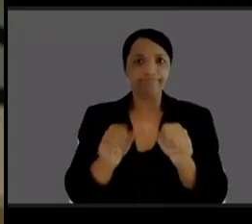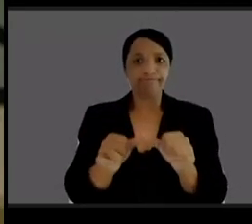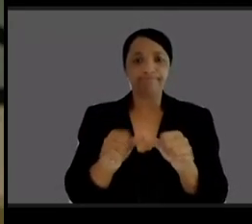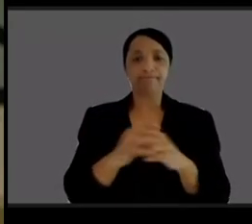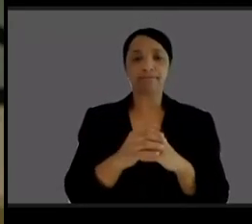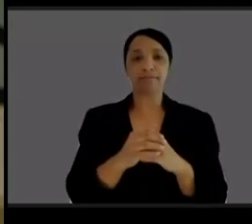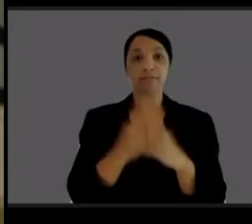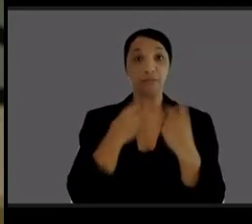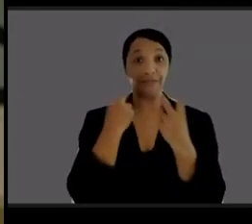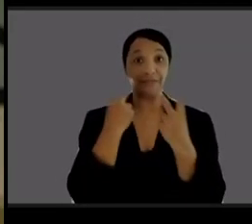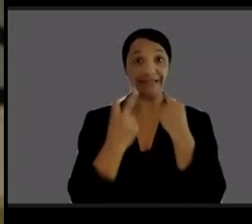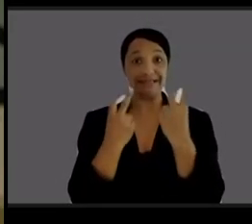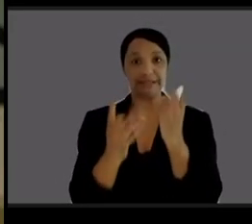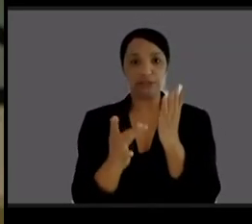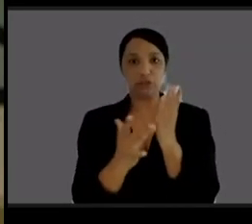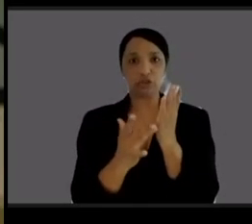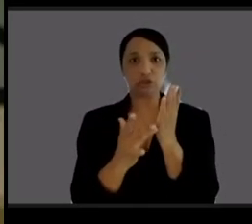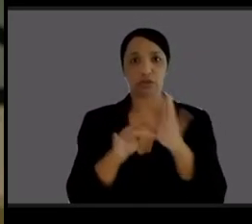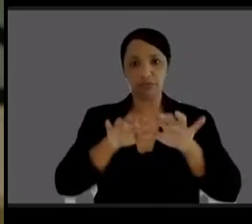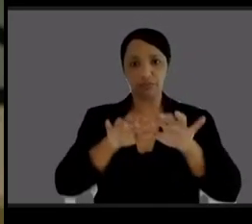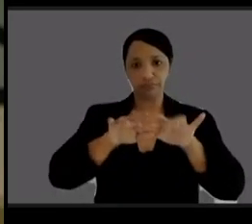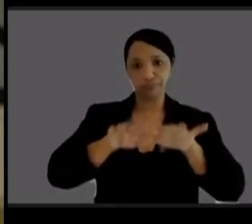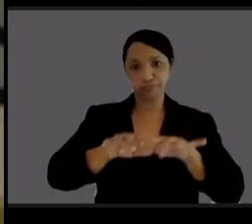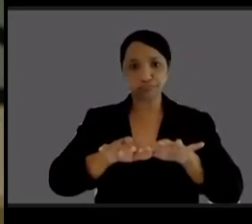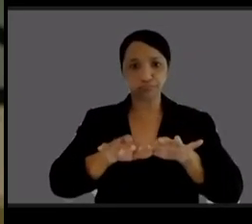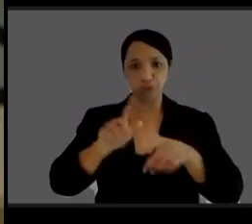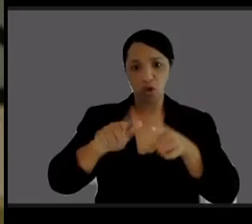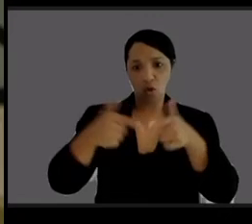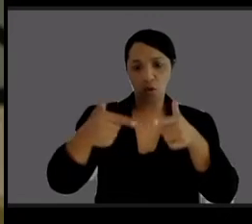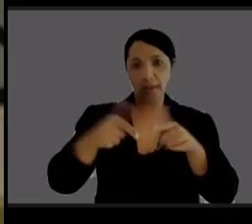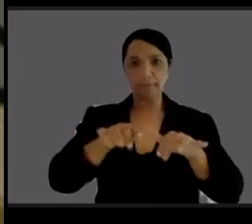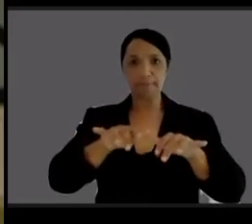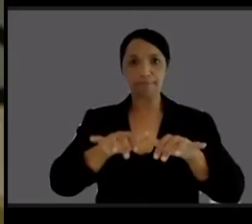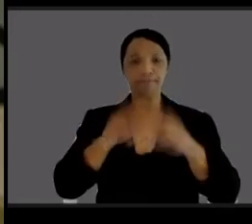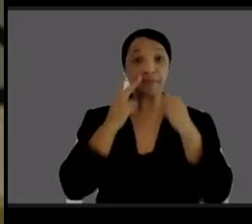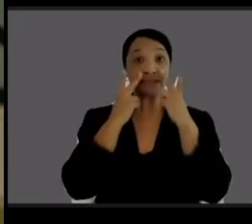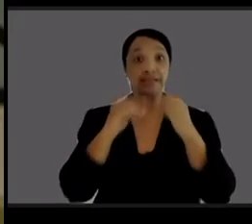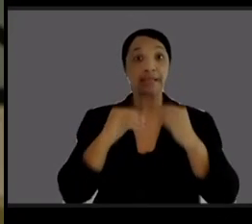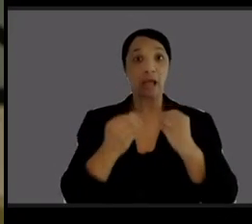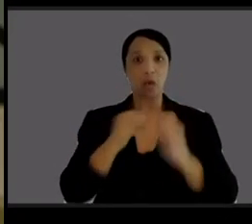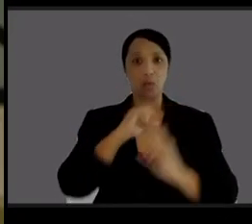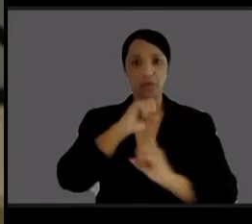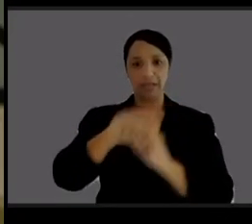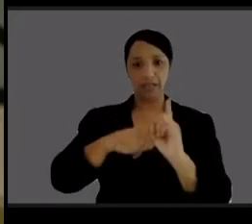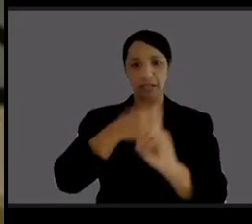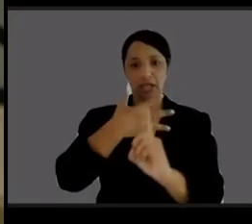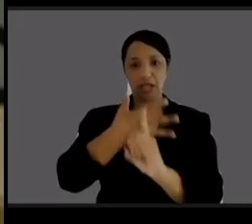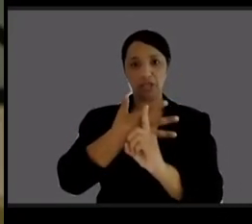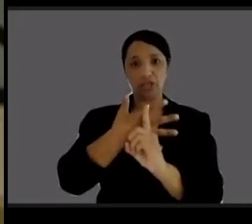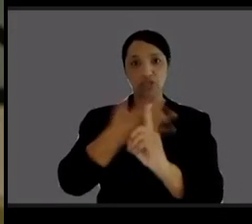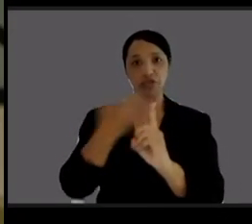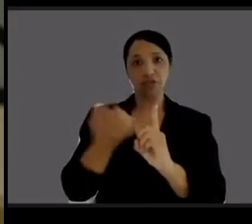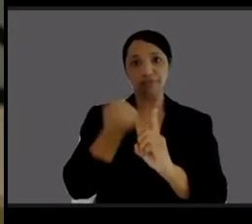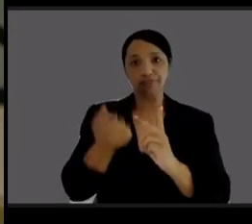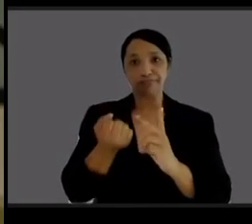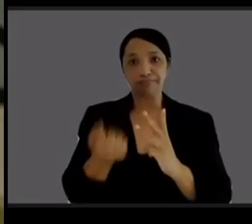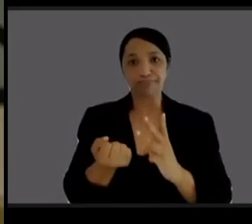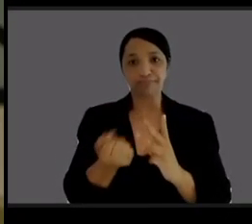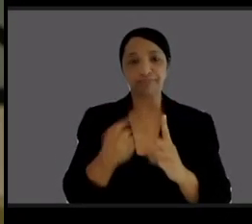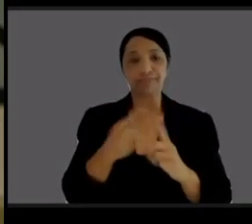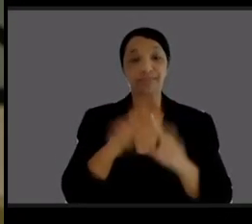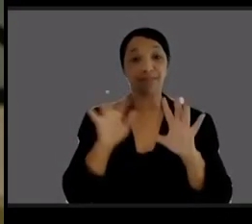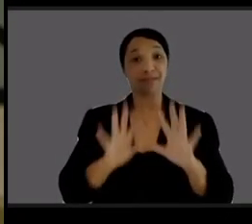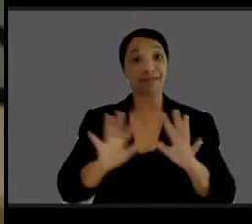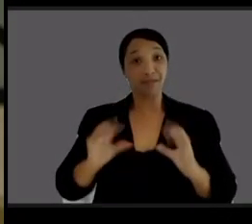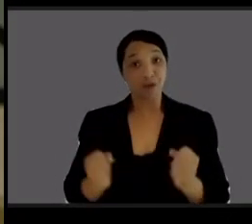Tenemos que seguir aprovechando las tecnologías digitales habilitadas por Internet para ayudar a cumplir los objetivos de desarrollo sostenible y